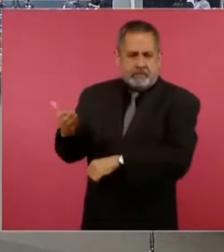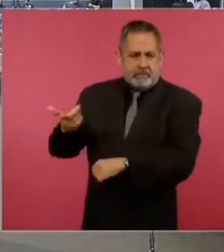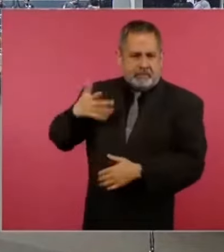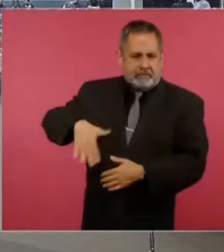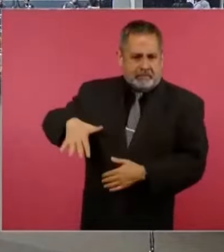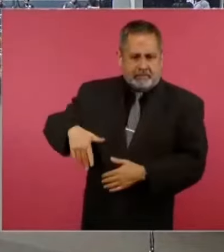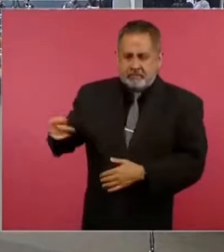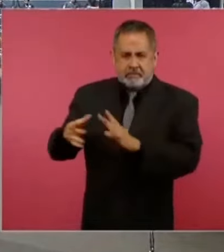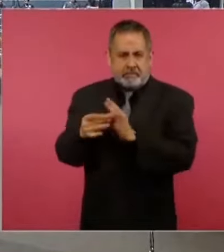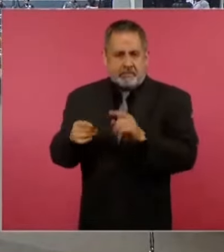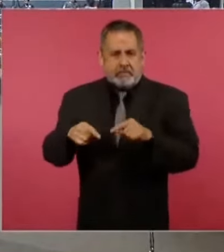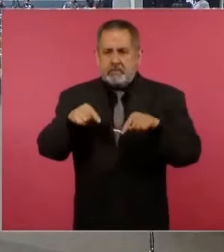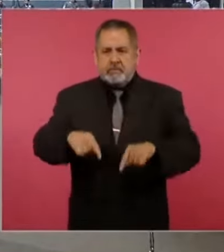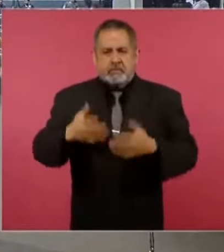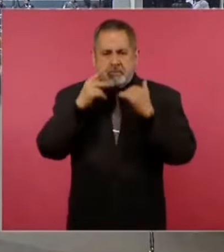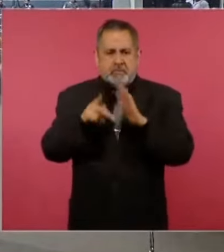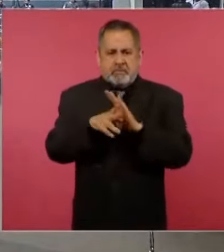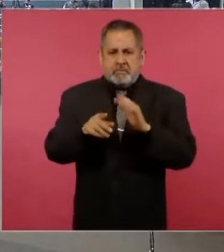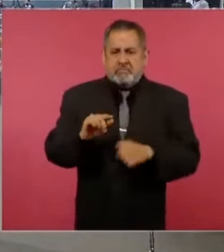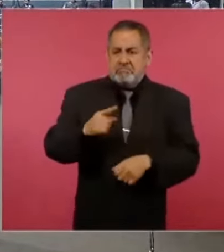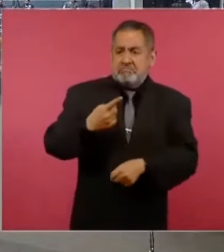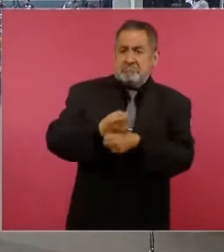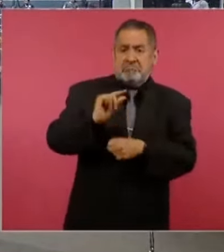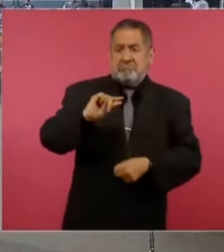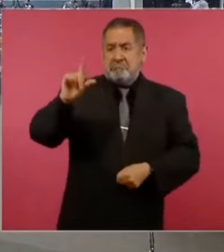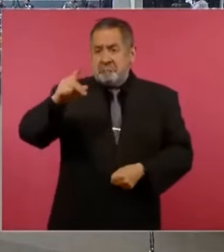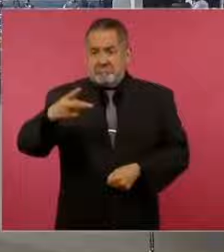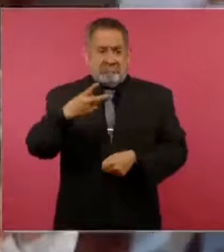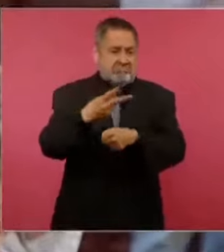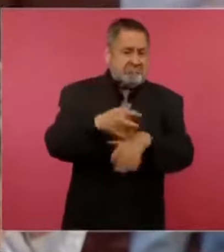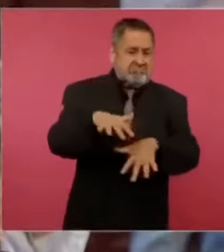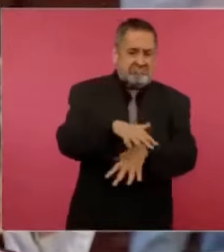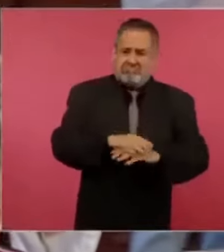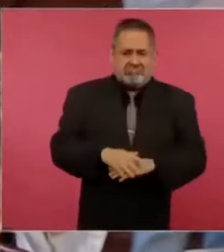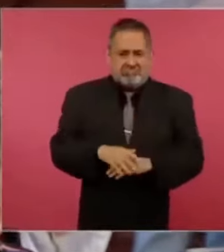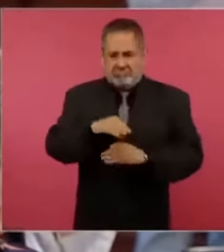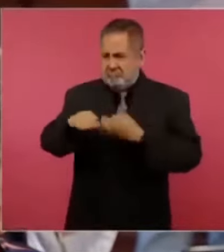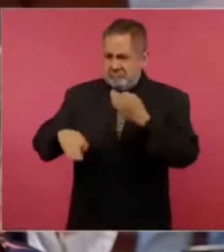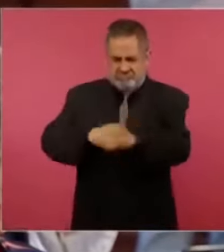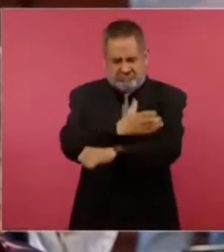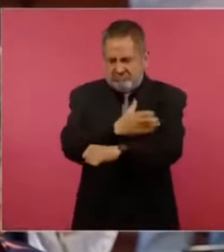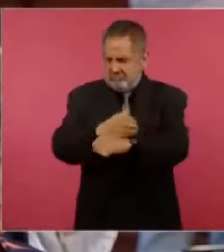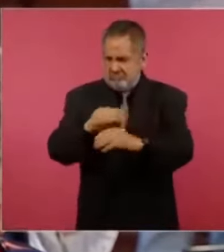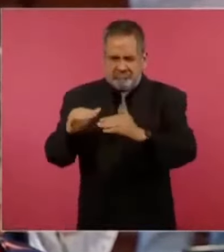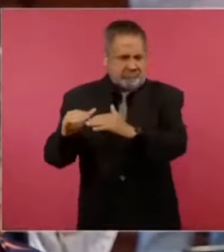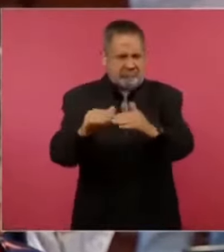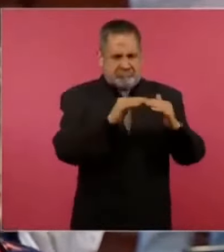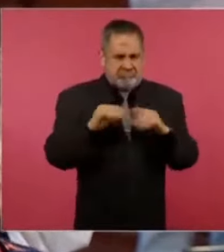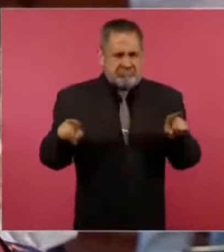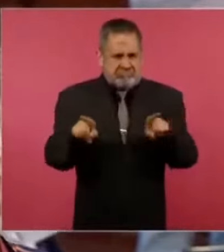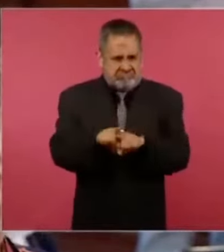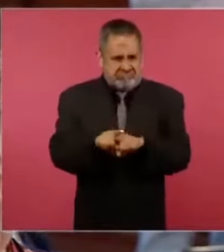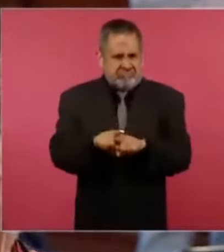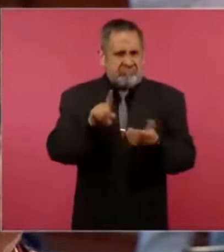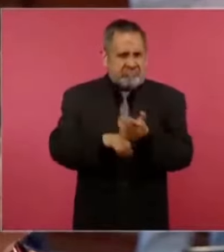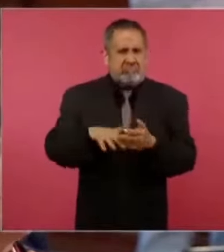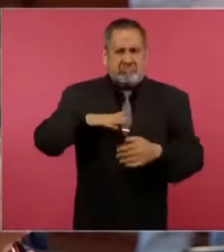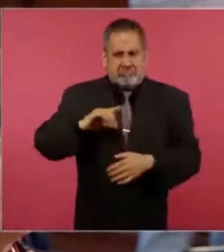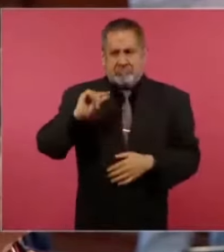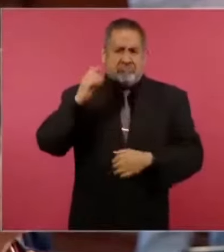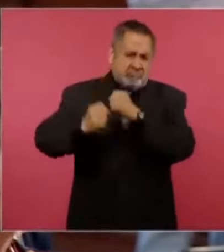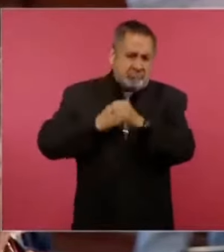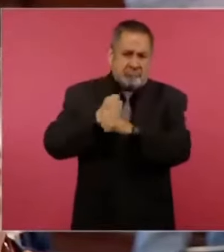rato. Aquí no hay periodistas ni de primera ni de segunda. Aquí todos somos compañeros, por respeto a todos los compañeros. Sabemos que hay periodistas de carrera y